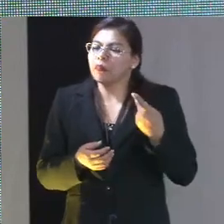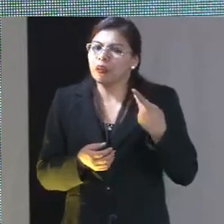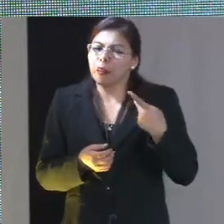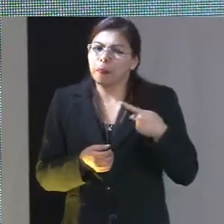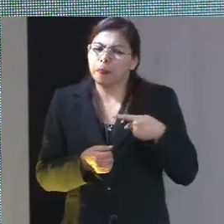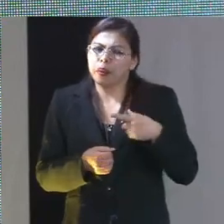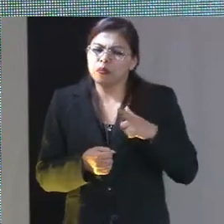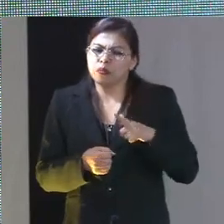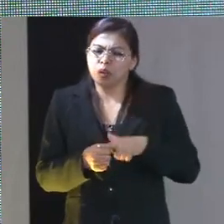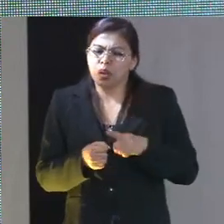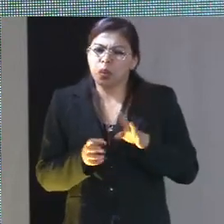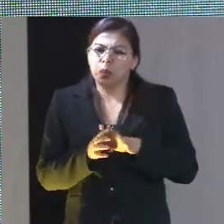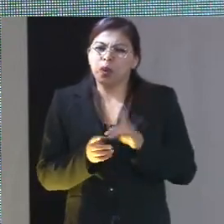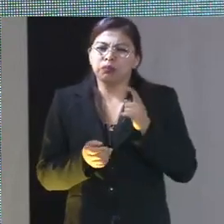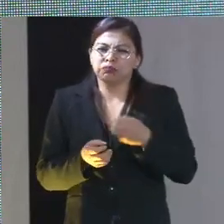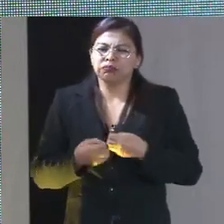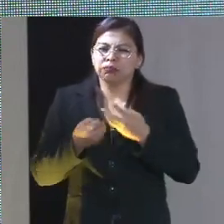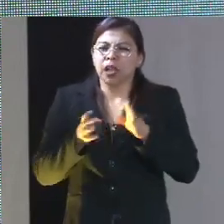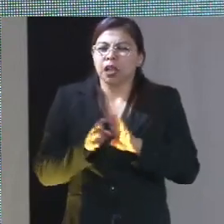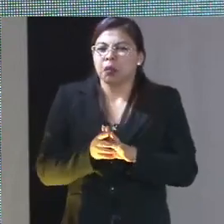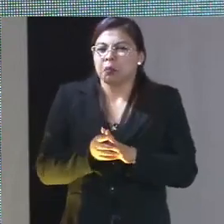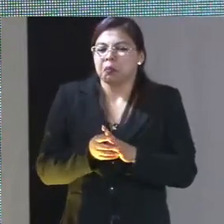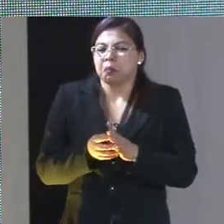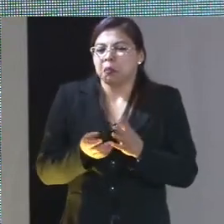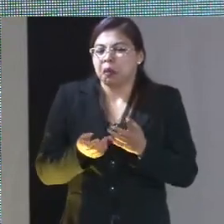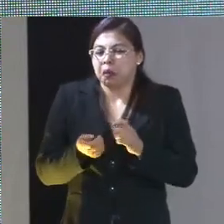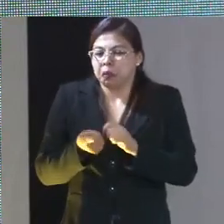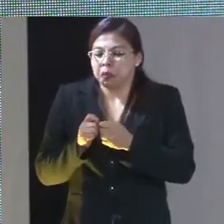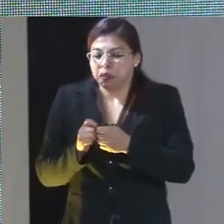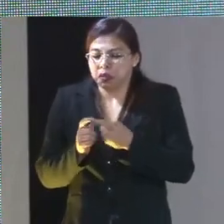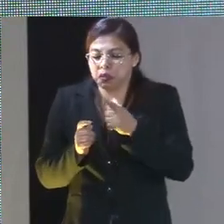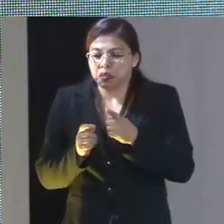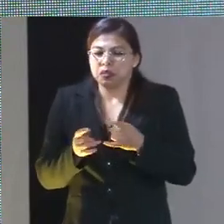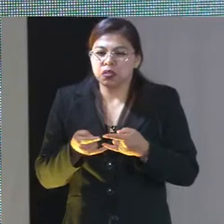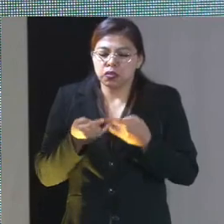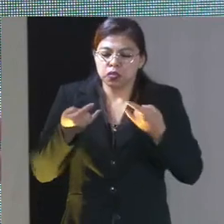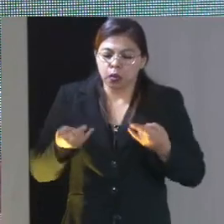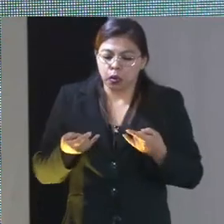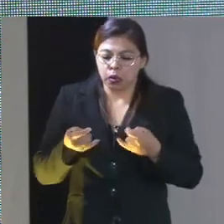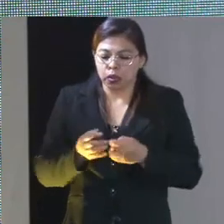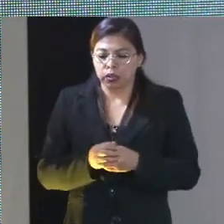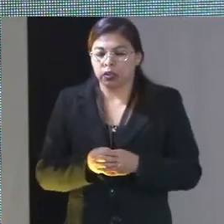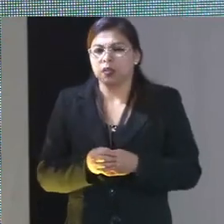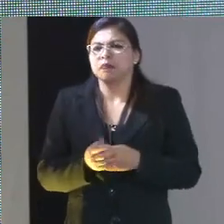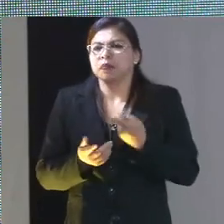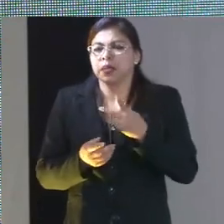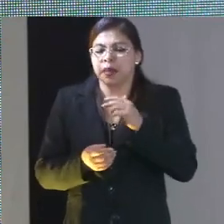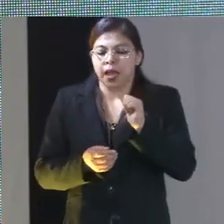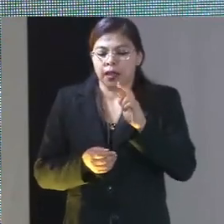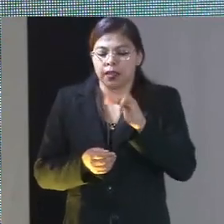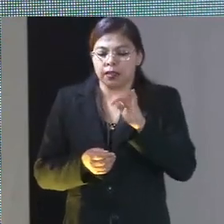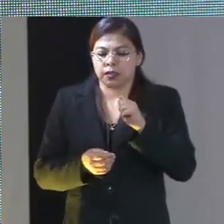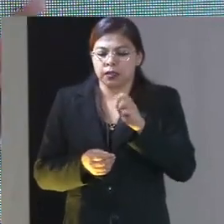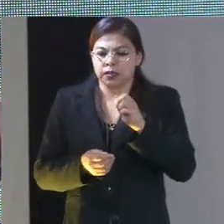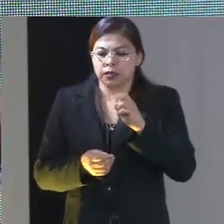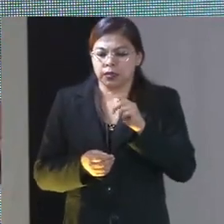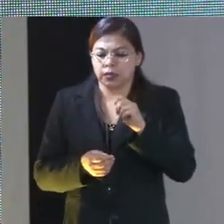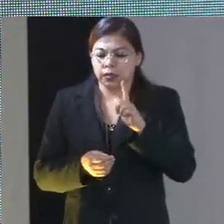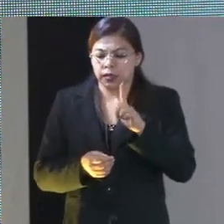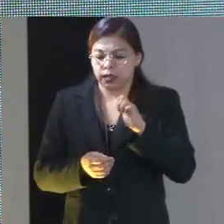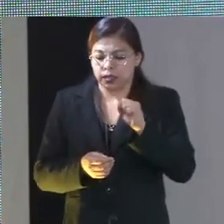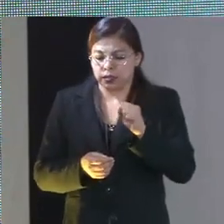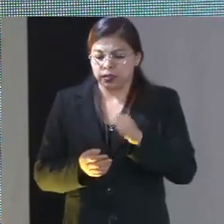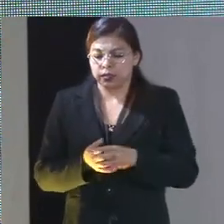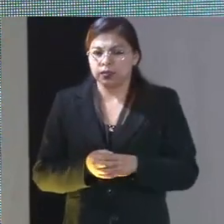Personalización y dramatización de lo histórico que se ve favorecida porque, como la quería Aristóteles para el